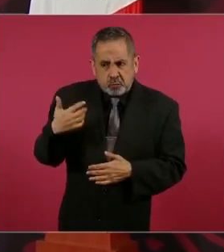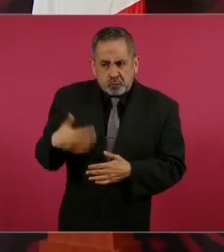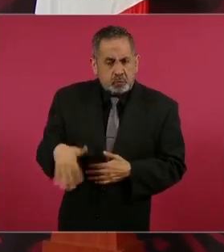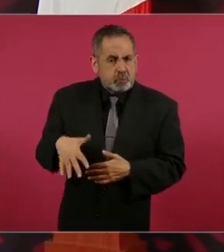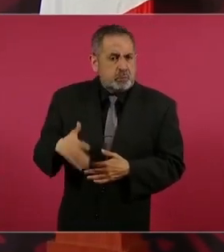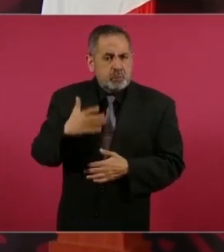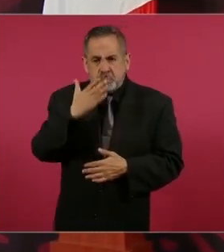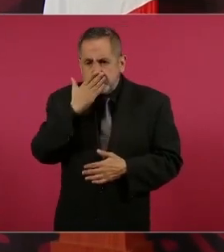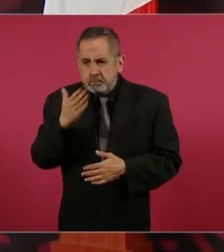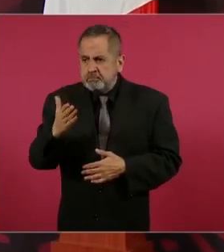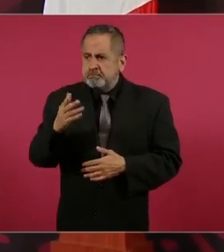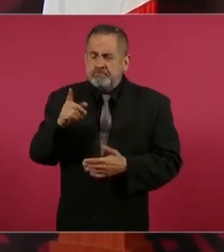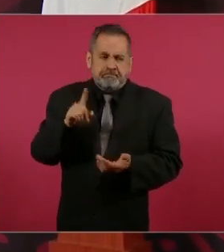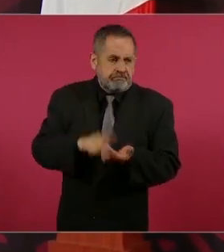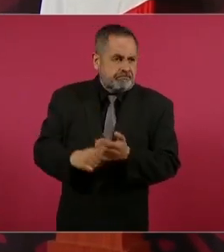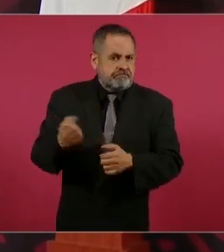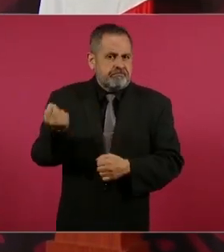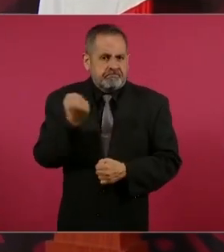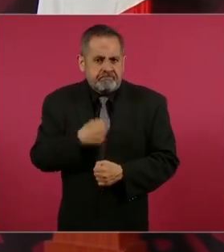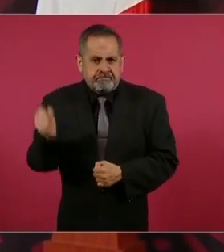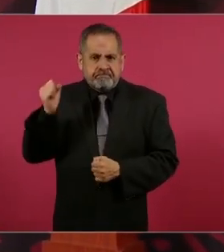buenos profesionales,